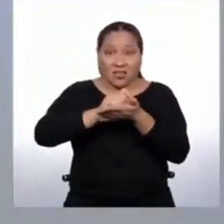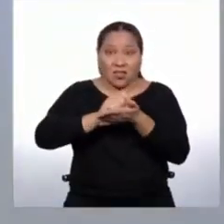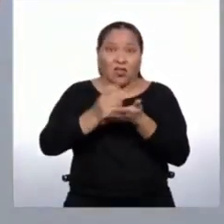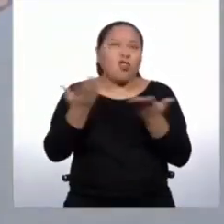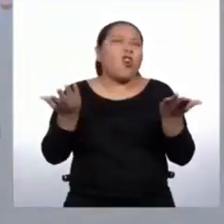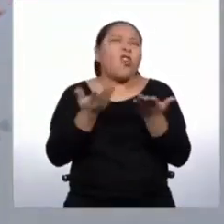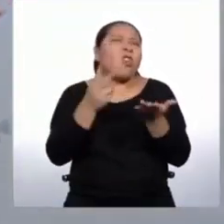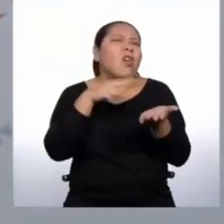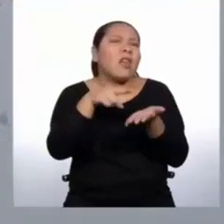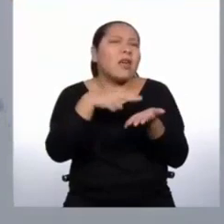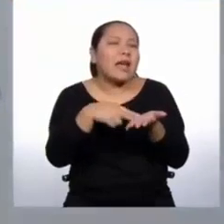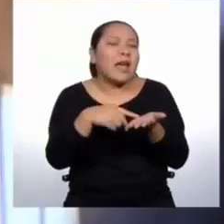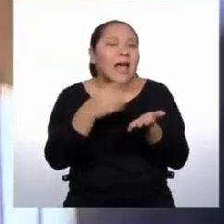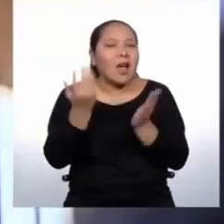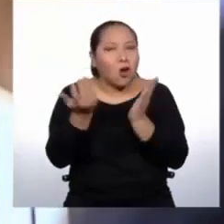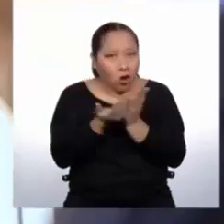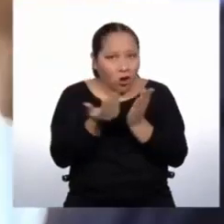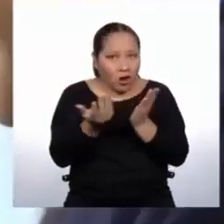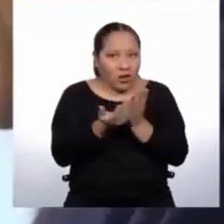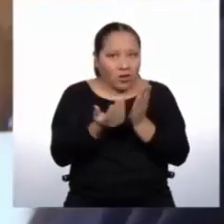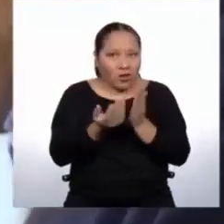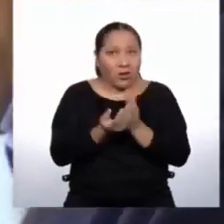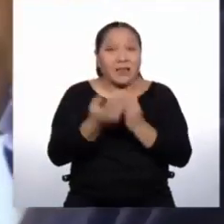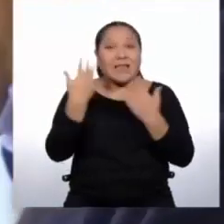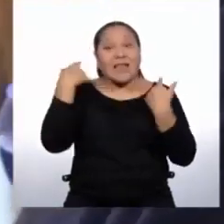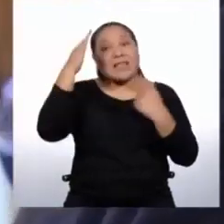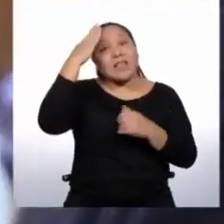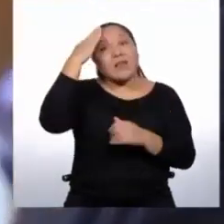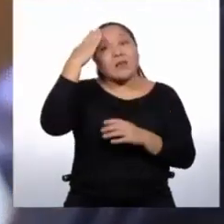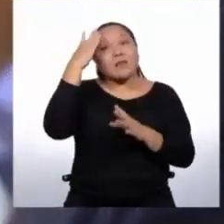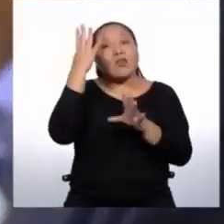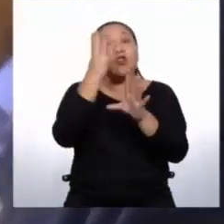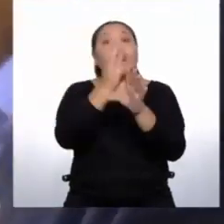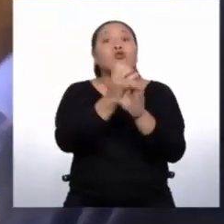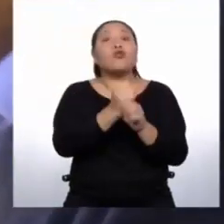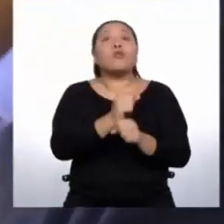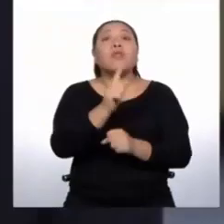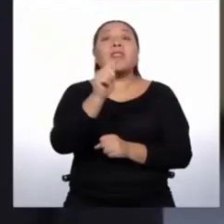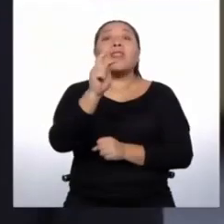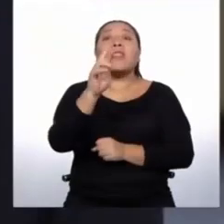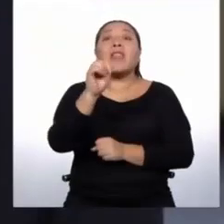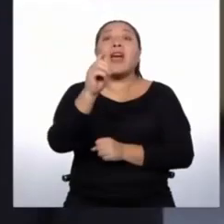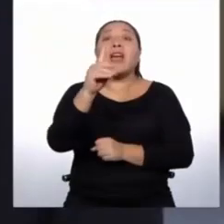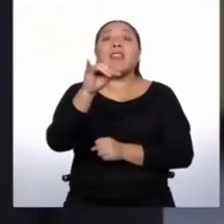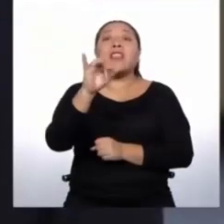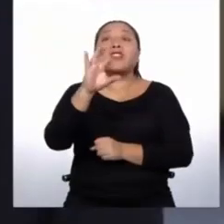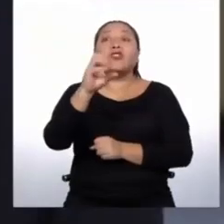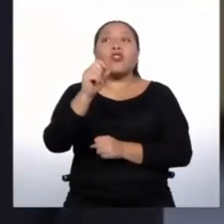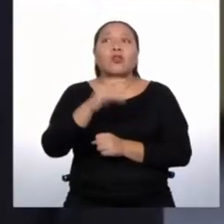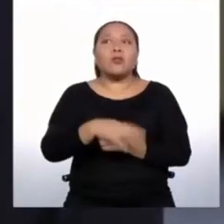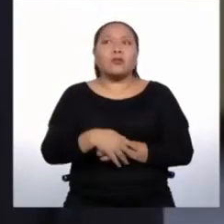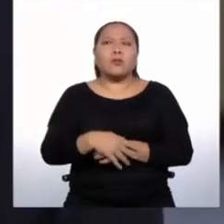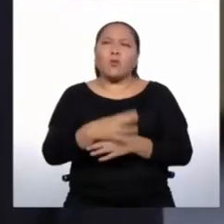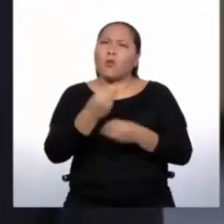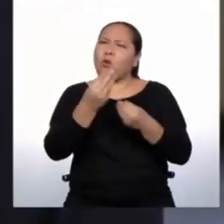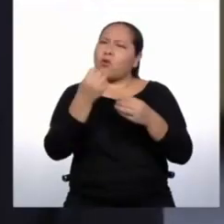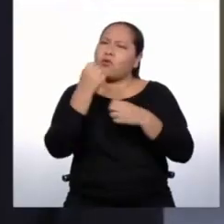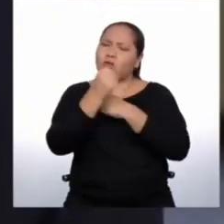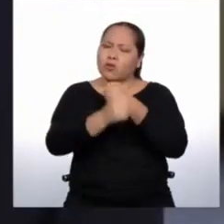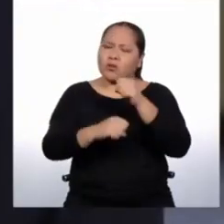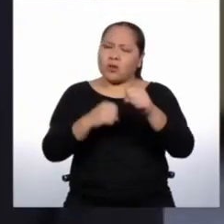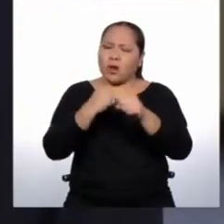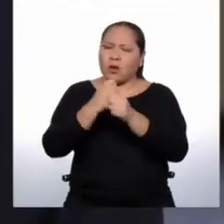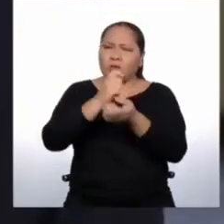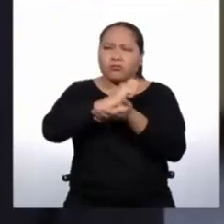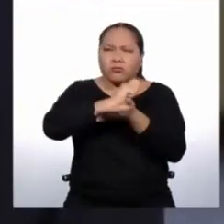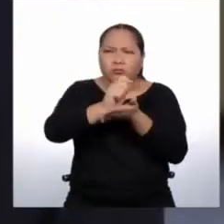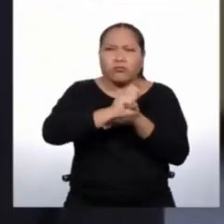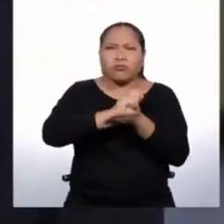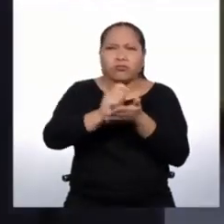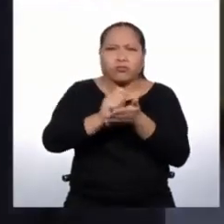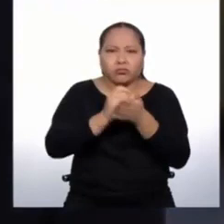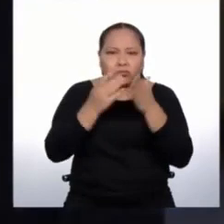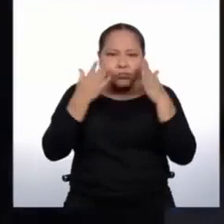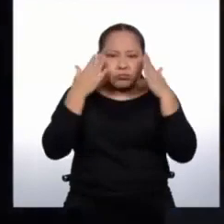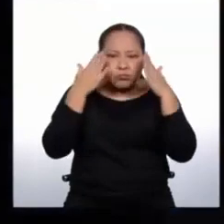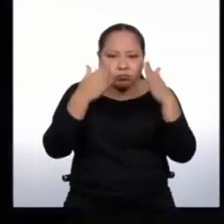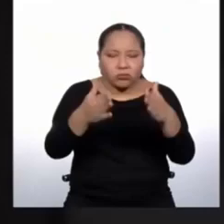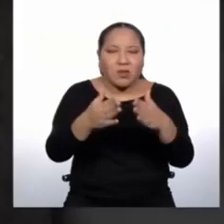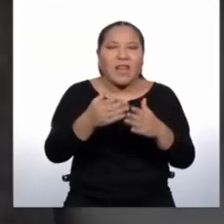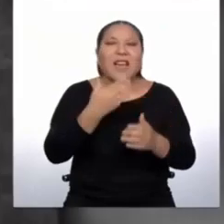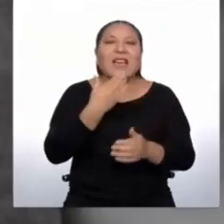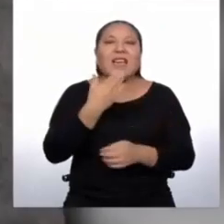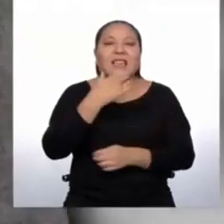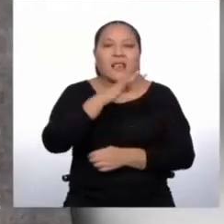las tradiciones que él escribió durante décadas cautivaron pues a los niños de nuestro